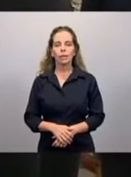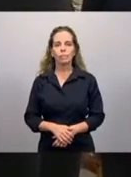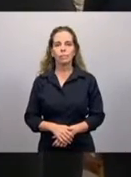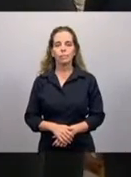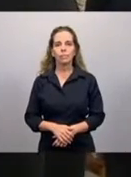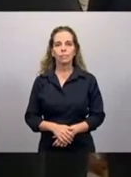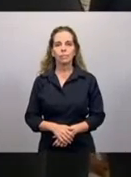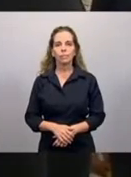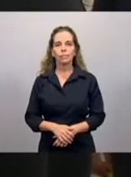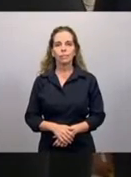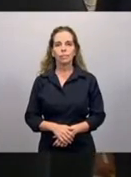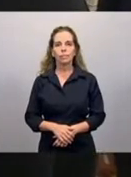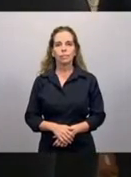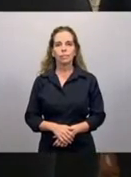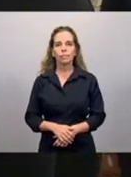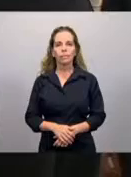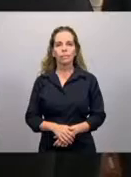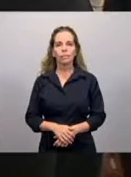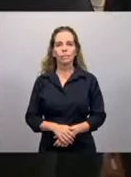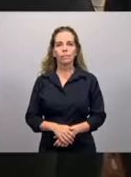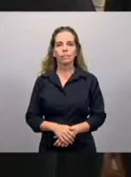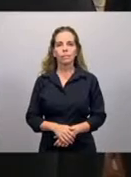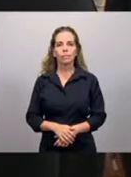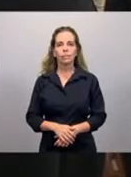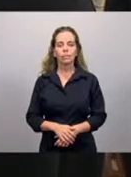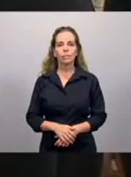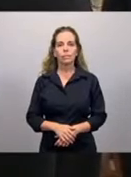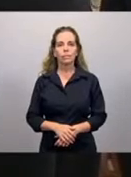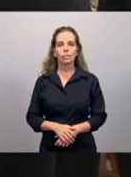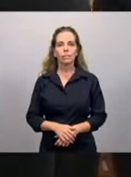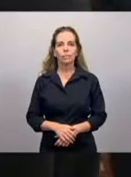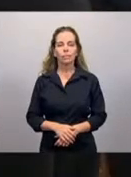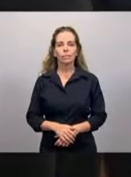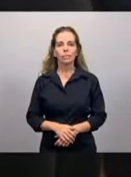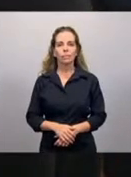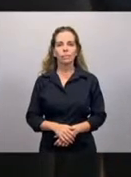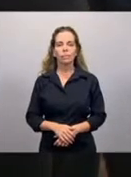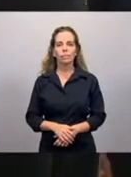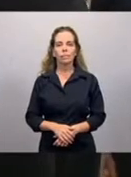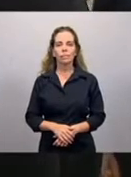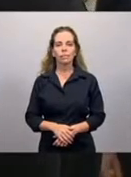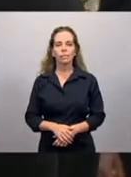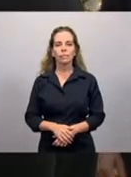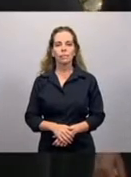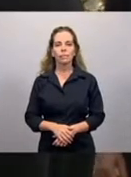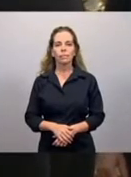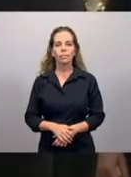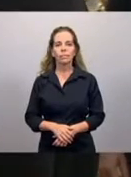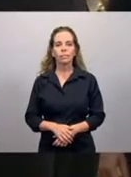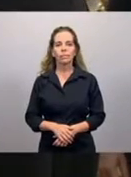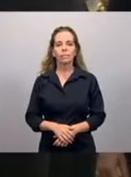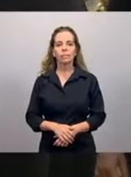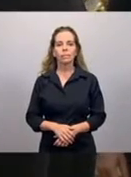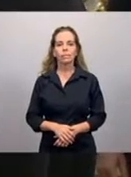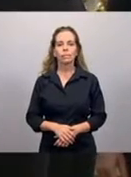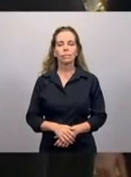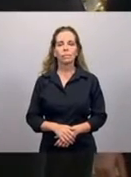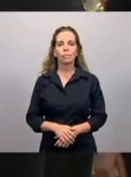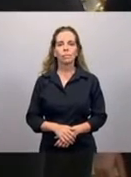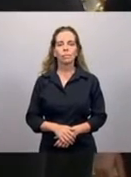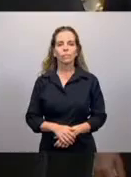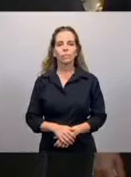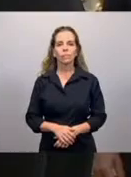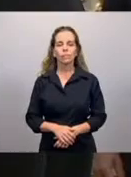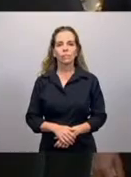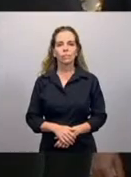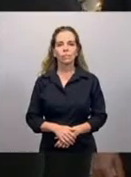disparate hemos vivido, ¿no? Sí, una semana antes de la guerra. Una semana antes de la guerra le abría a Putin las puertas de Latinoamérica. Esto significa